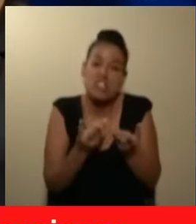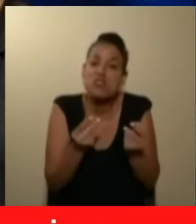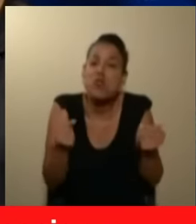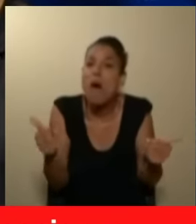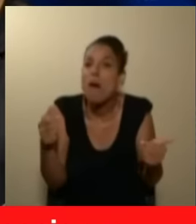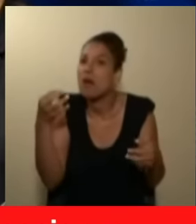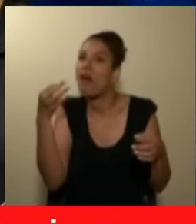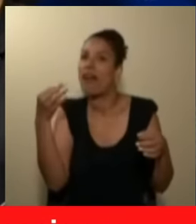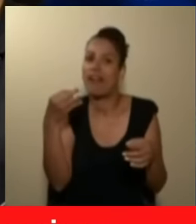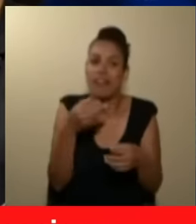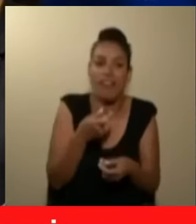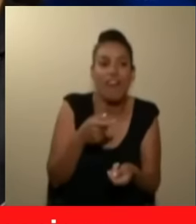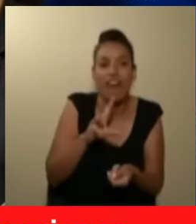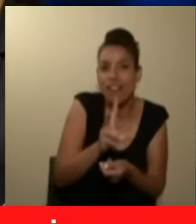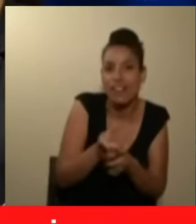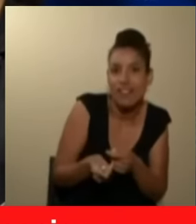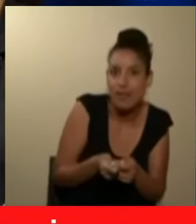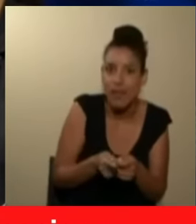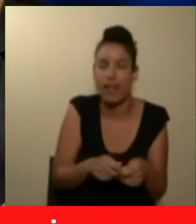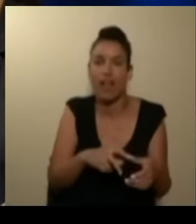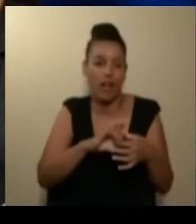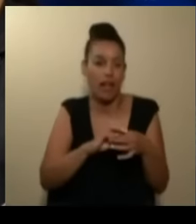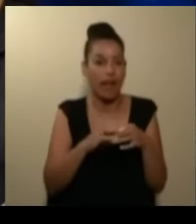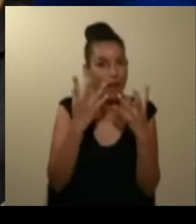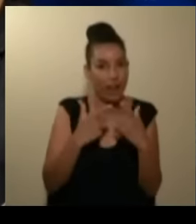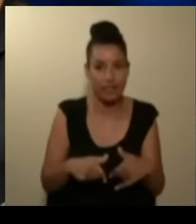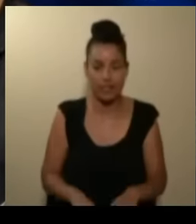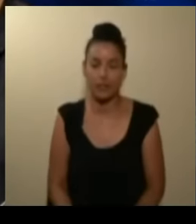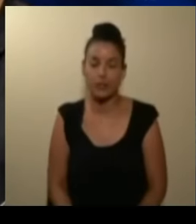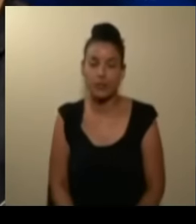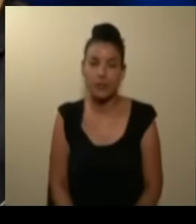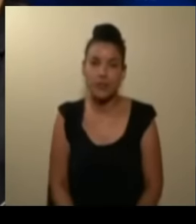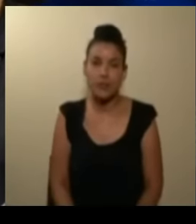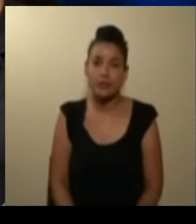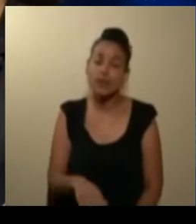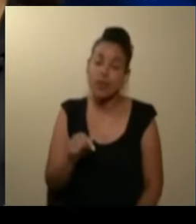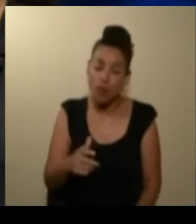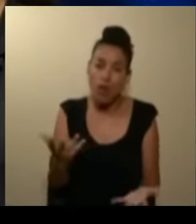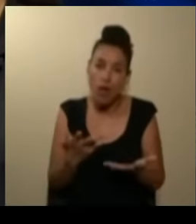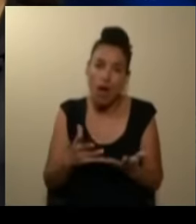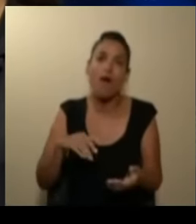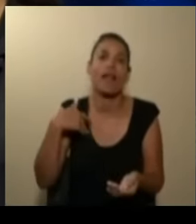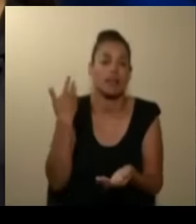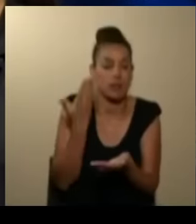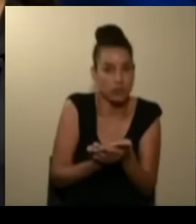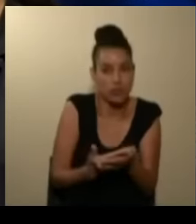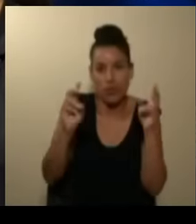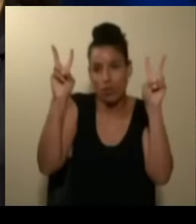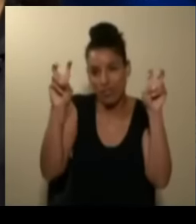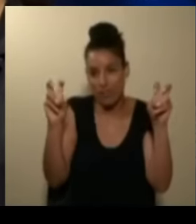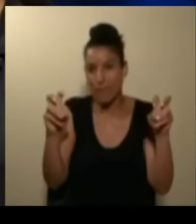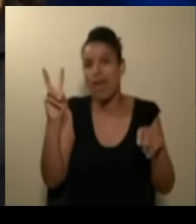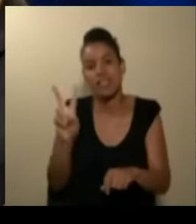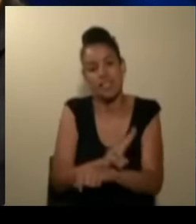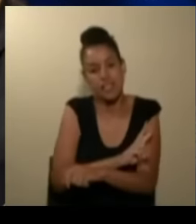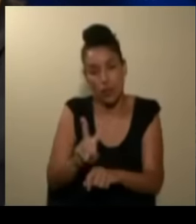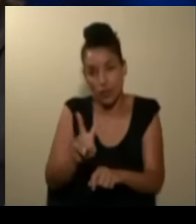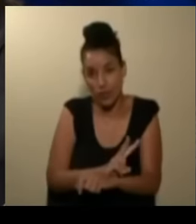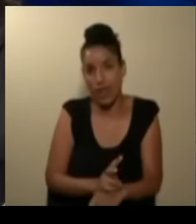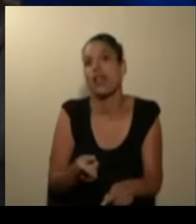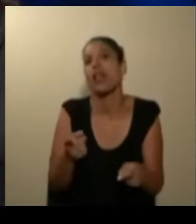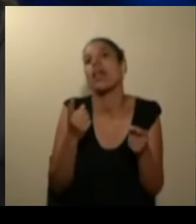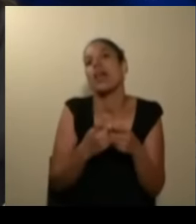Muchas gracias, senadores. Bueno, de esta forma expusimos sobre el tema seguridad. Bueno, Evelyn, nueva pausa luego de la misma. Bueno, vamos